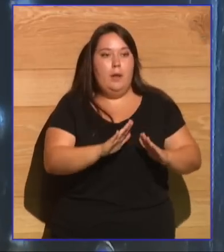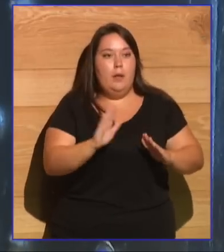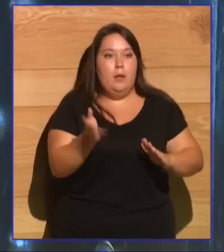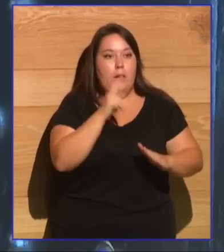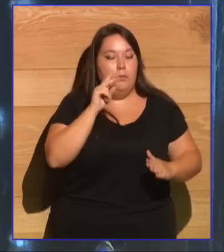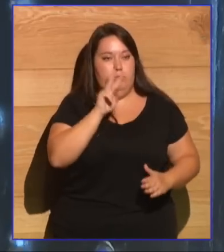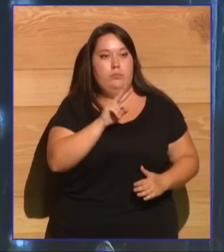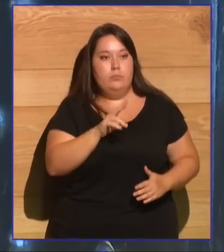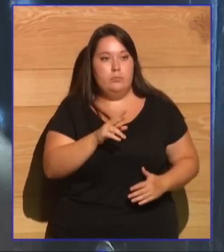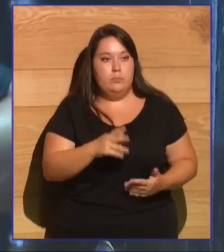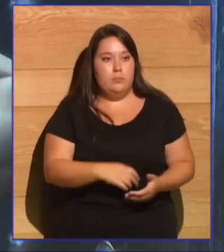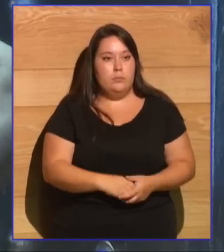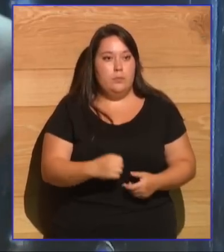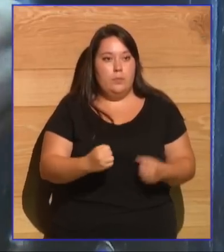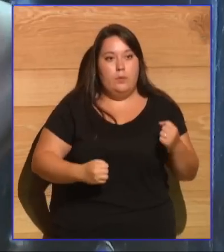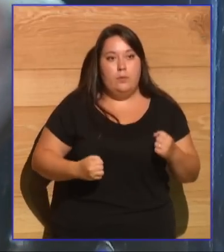uno